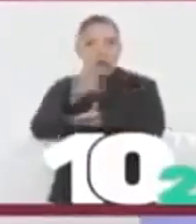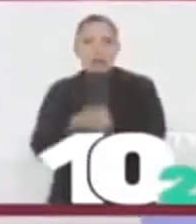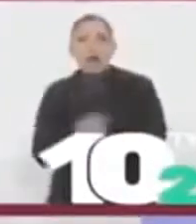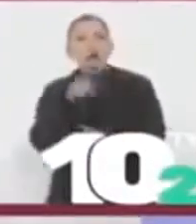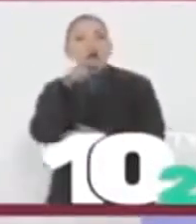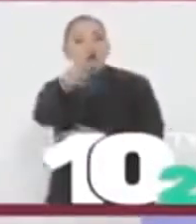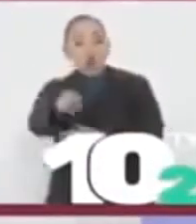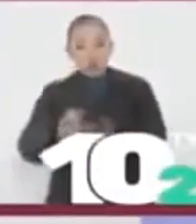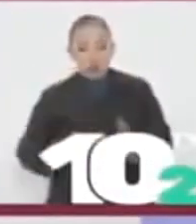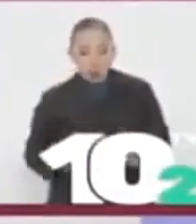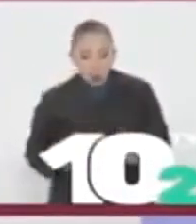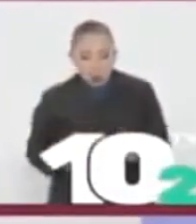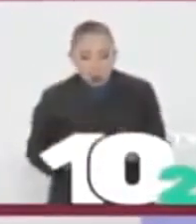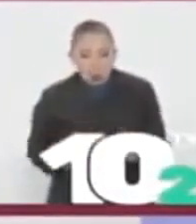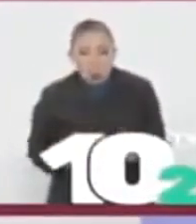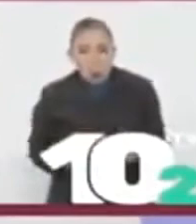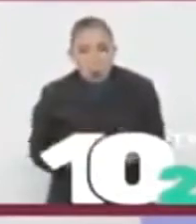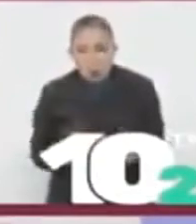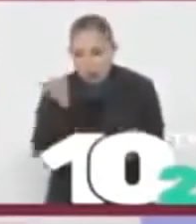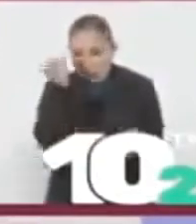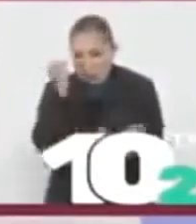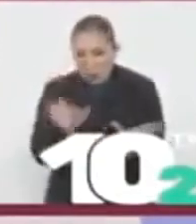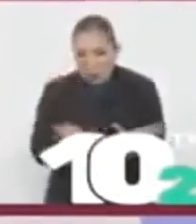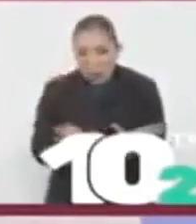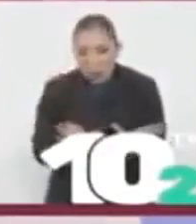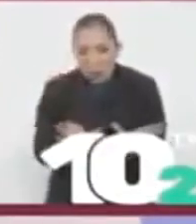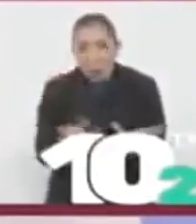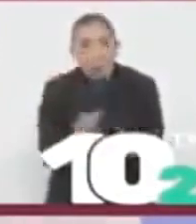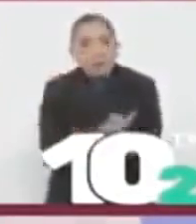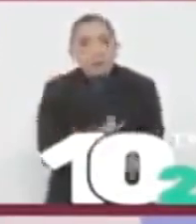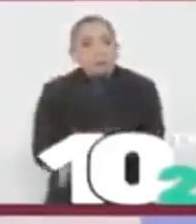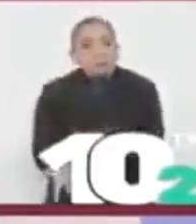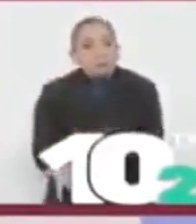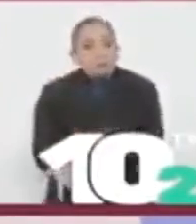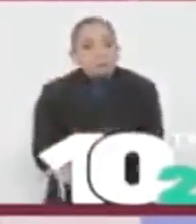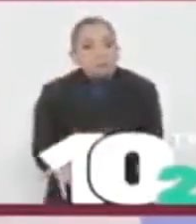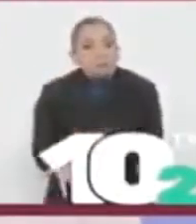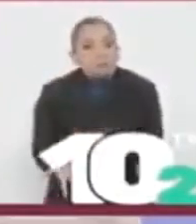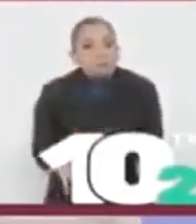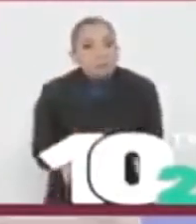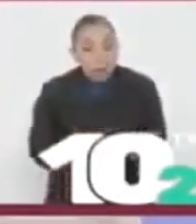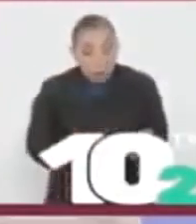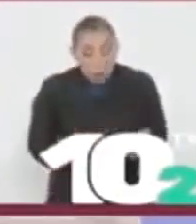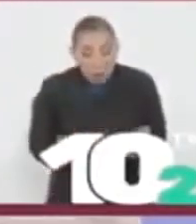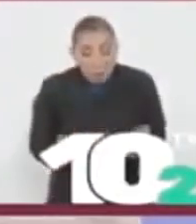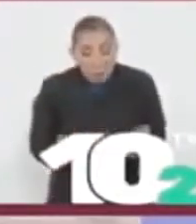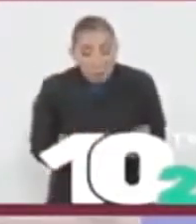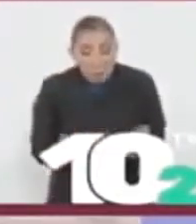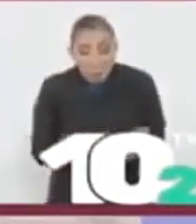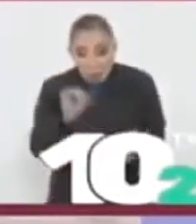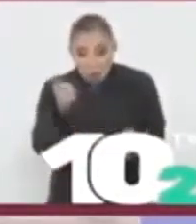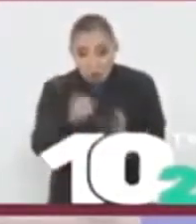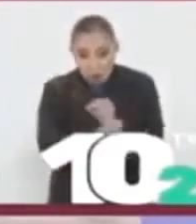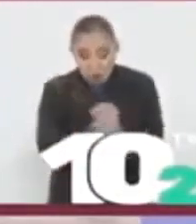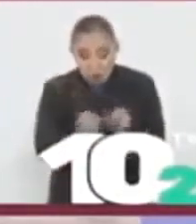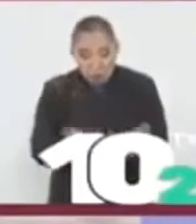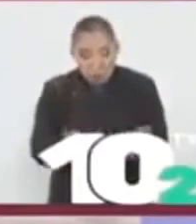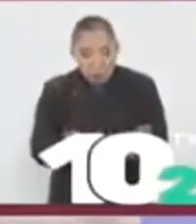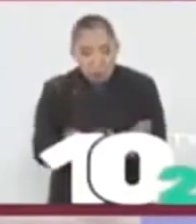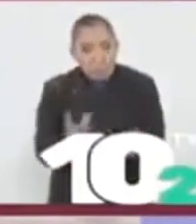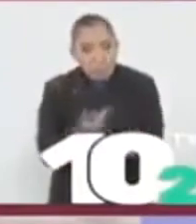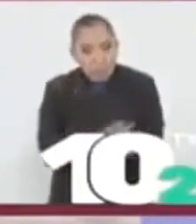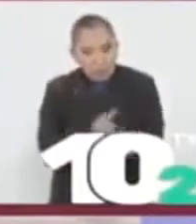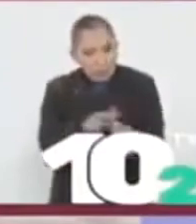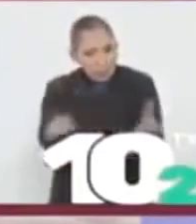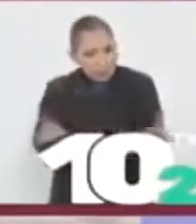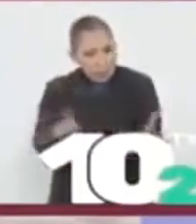Imagina que aplicas una fuerza sobre un cuerpo. ¿Qué puede suceder? Al aplicar una fuerza sobre un cuerpo,